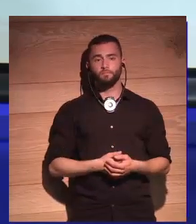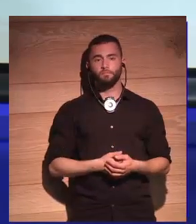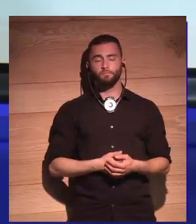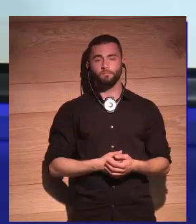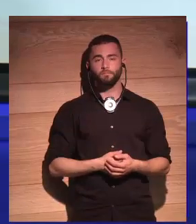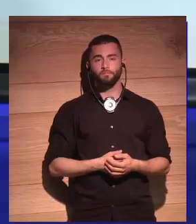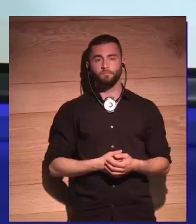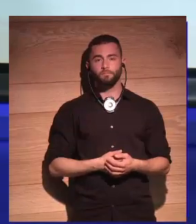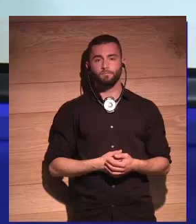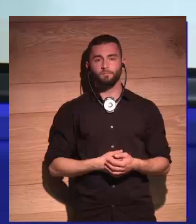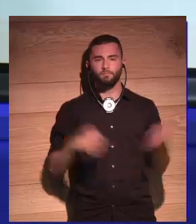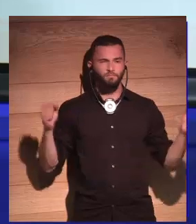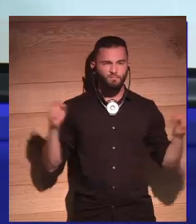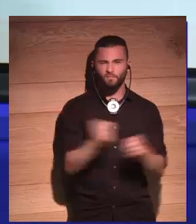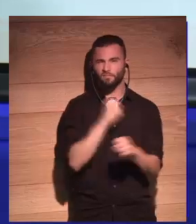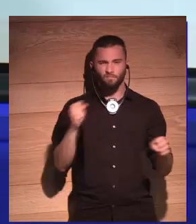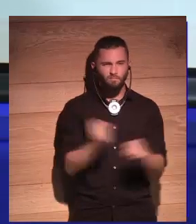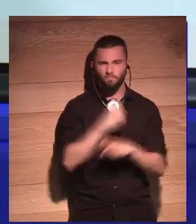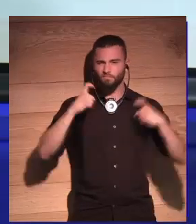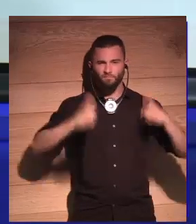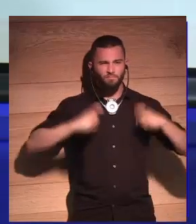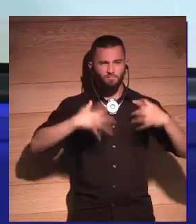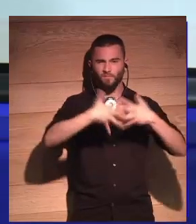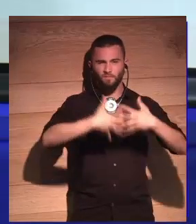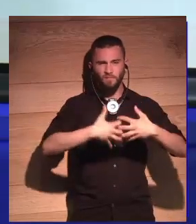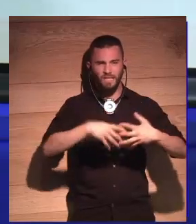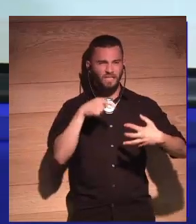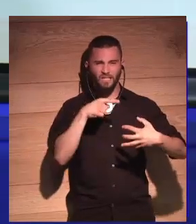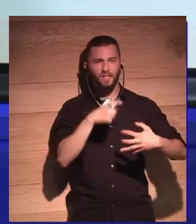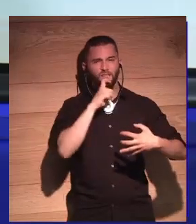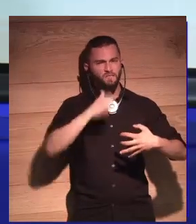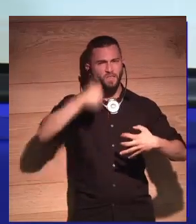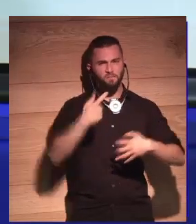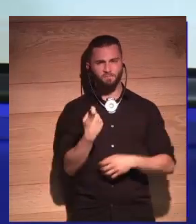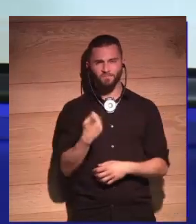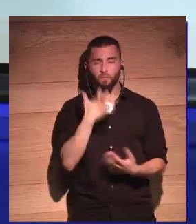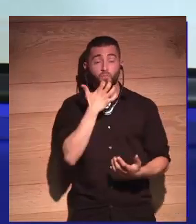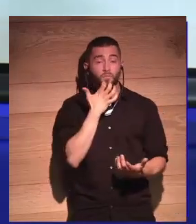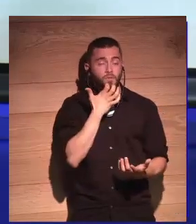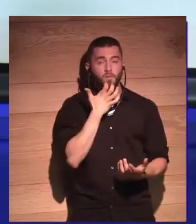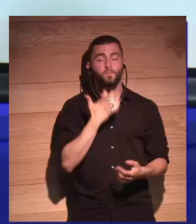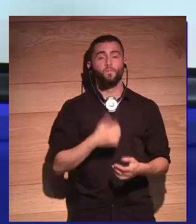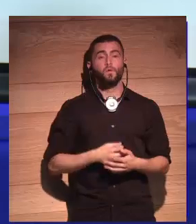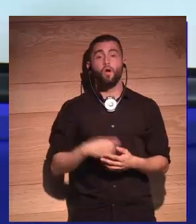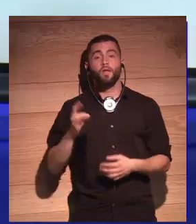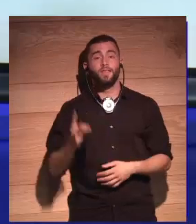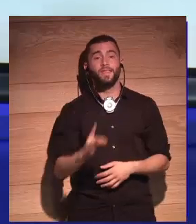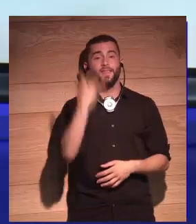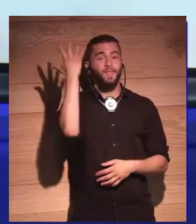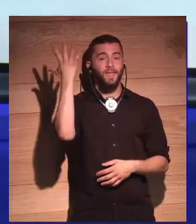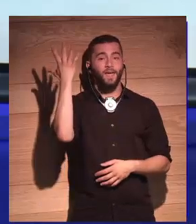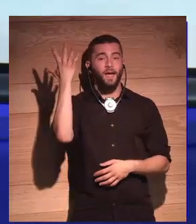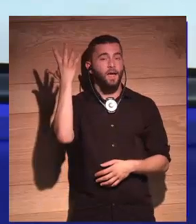requiere mucho trabajo, una máquina mucho más compleja. Entonces, por ejemplo, la idea de